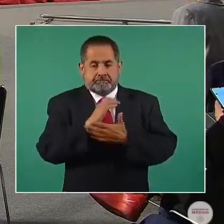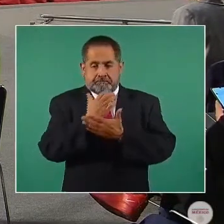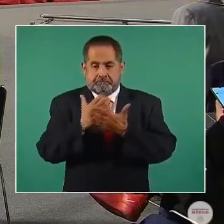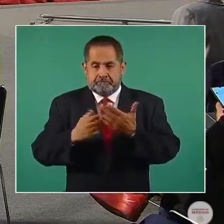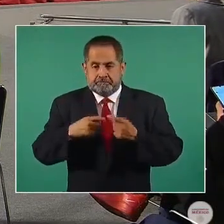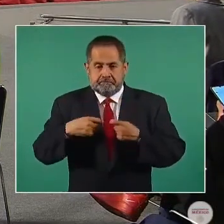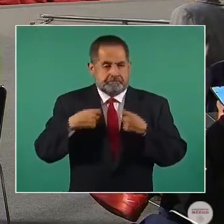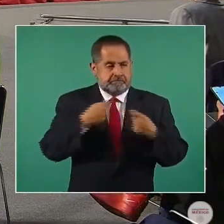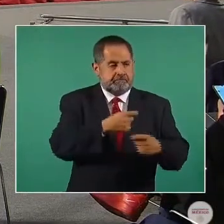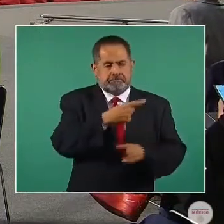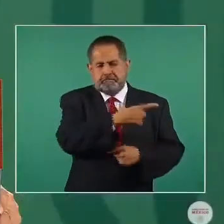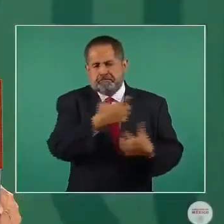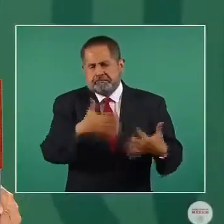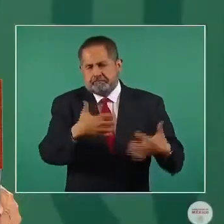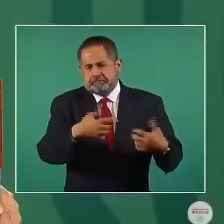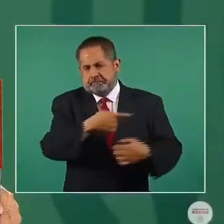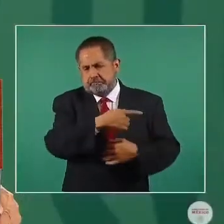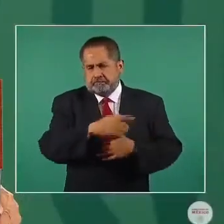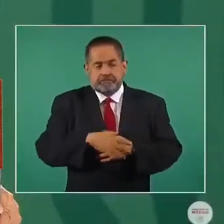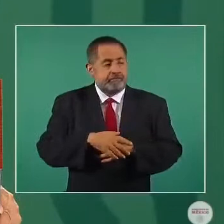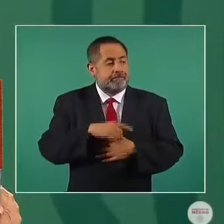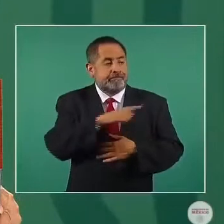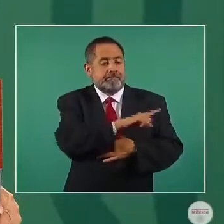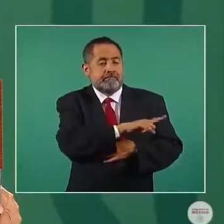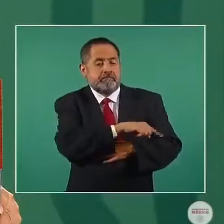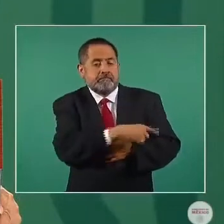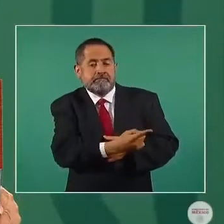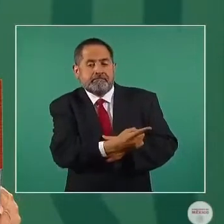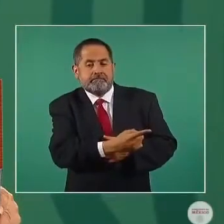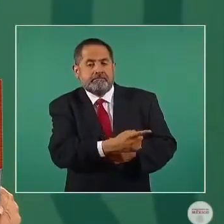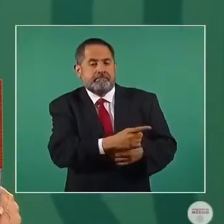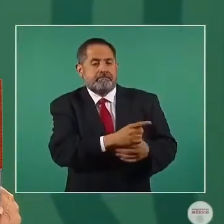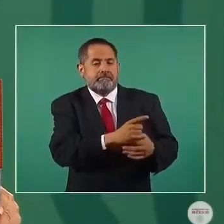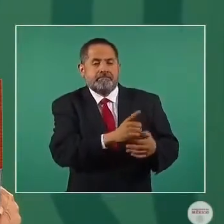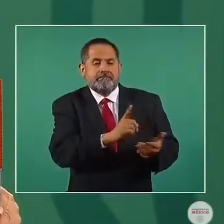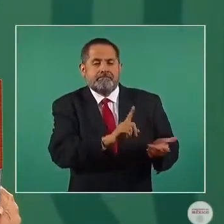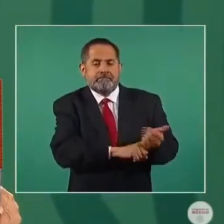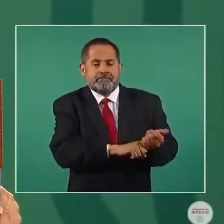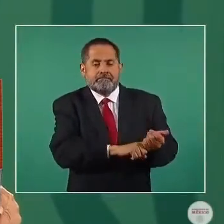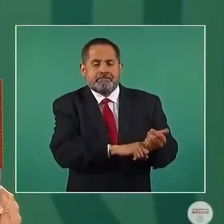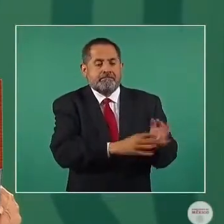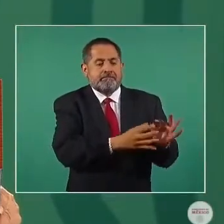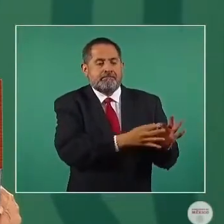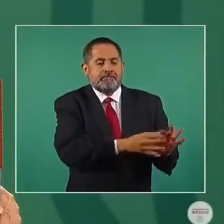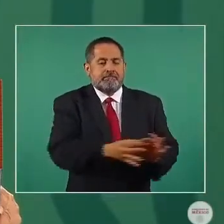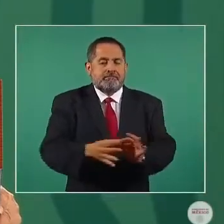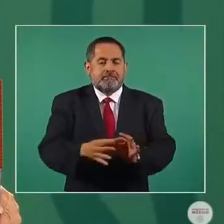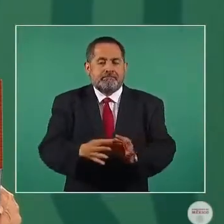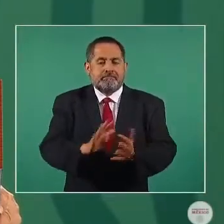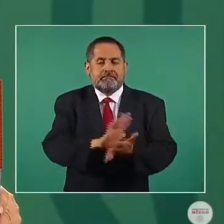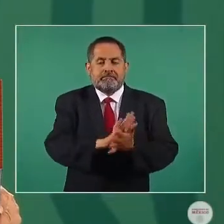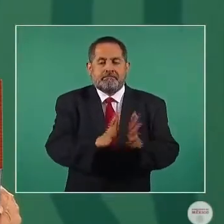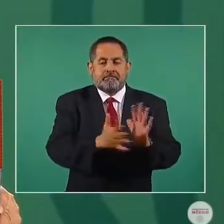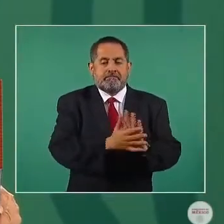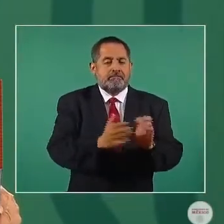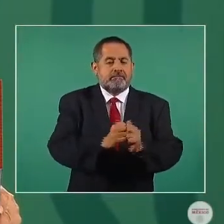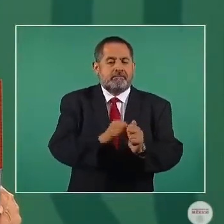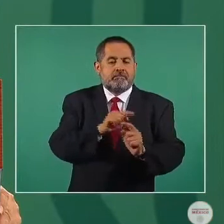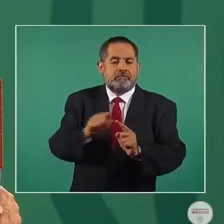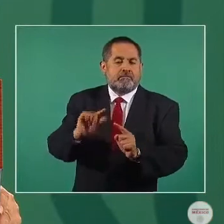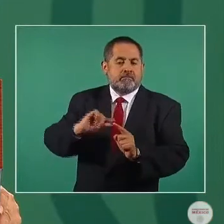a una empresa siempre vinculada a un funcionario del más alto nivel.